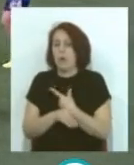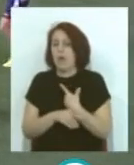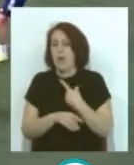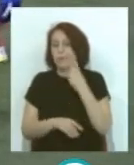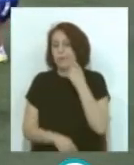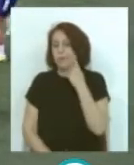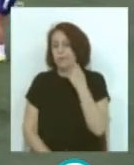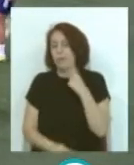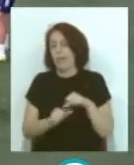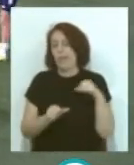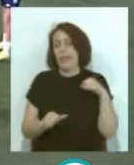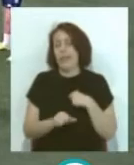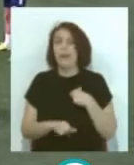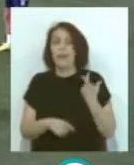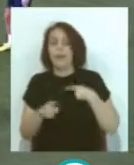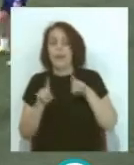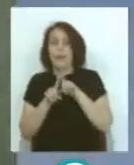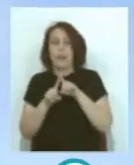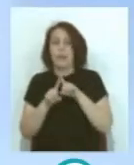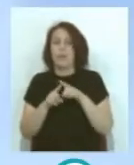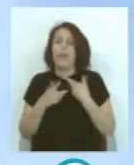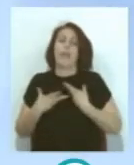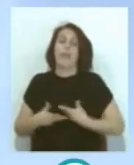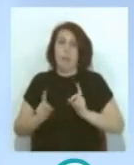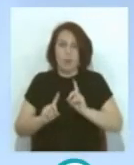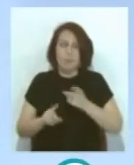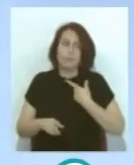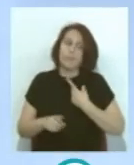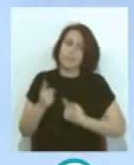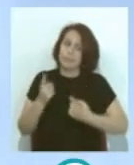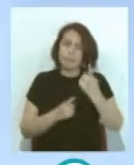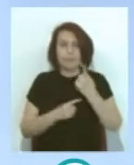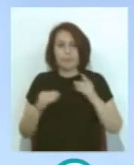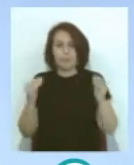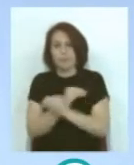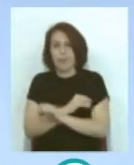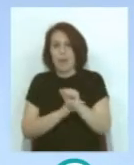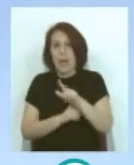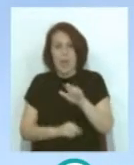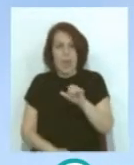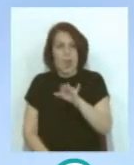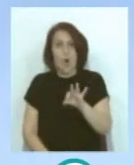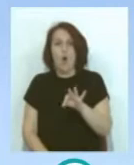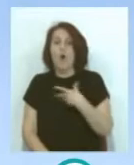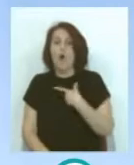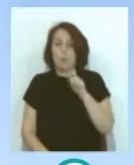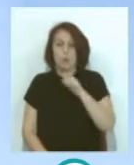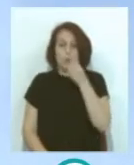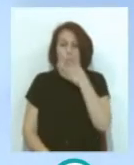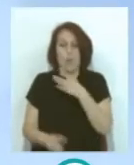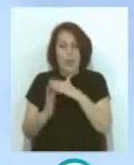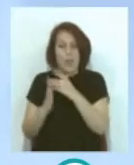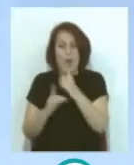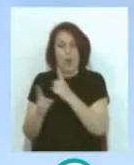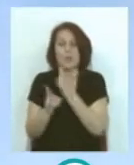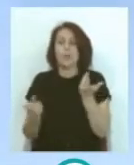se duermen. Si bien también difiero algo de algunas opiniones, por ejemplo en el caso de Alejo, que sí que tuvo buenos minutos frente al Valencia, de